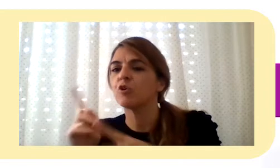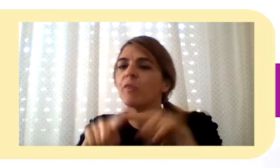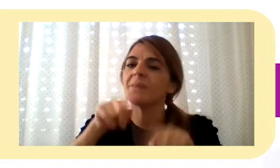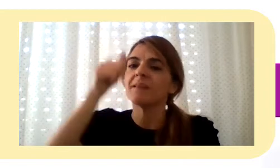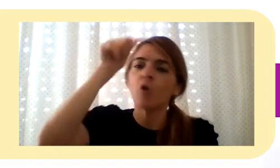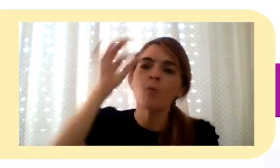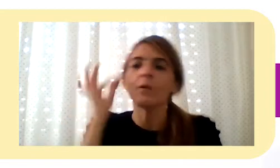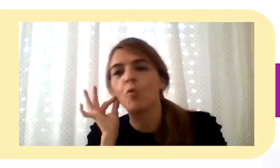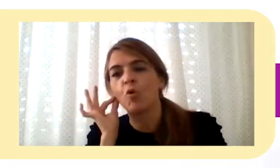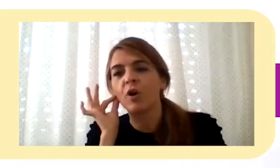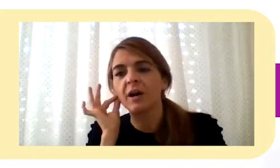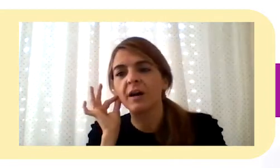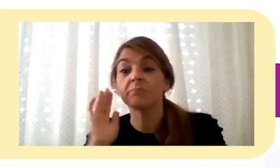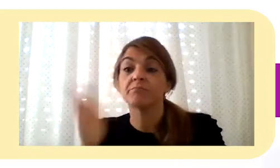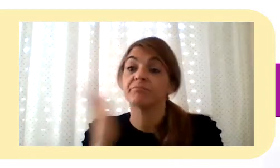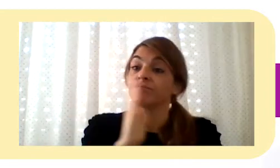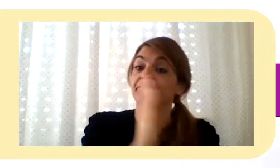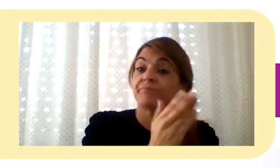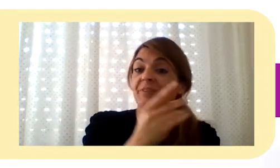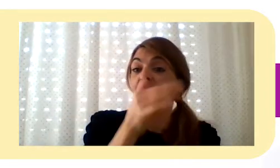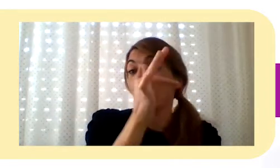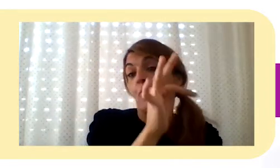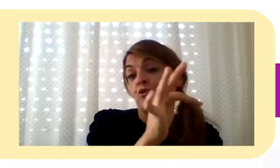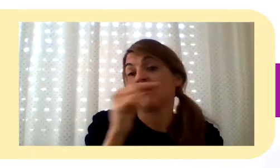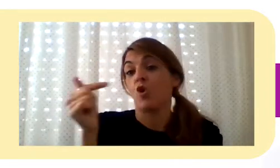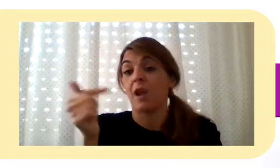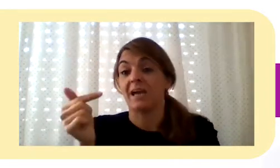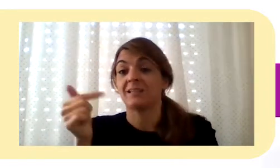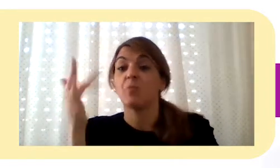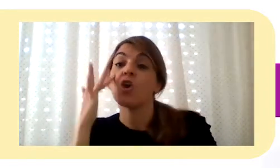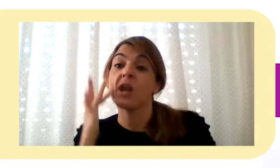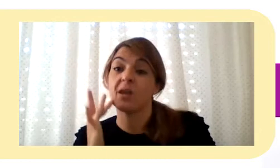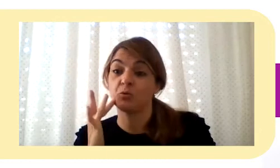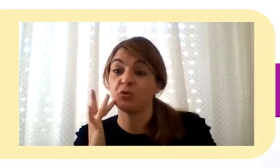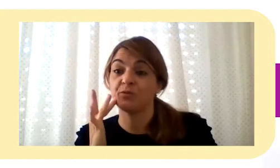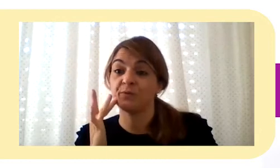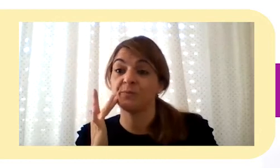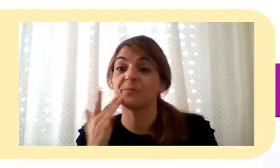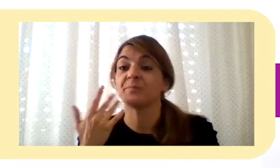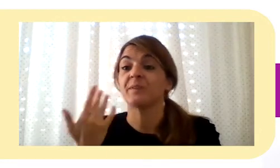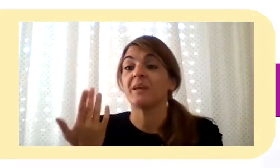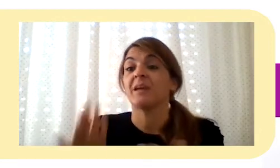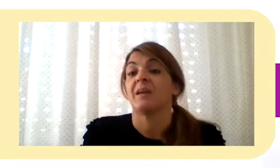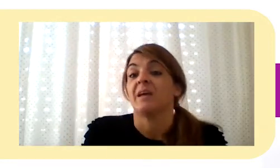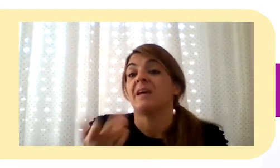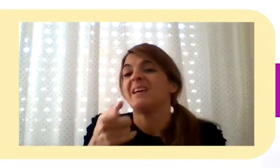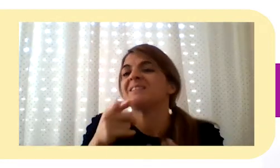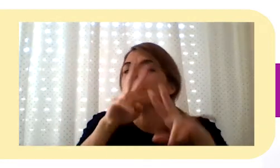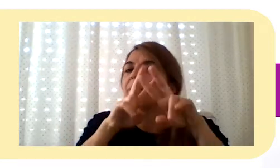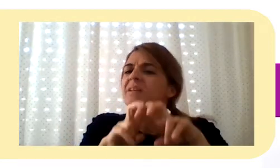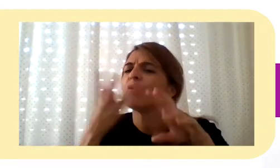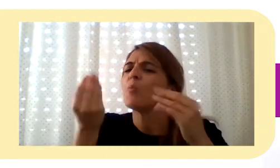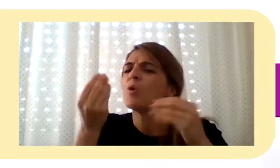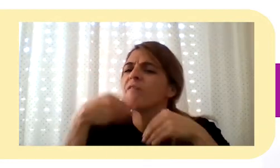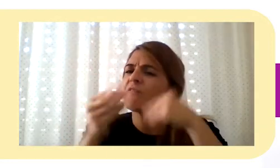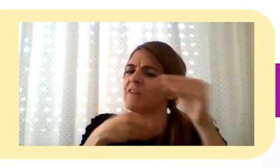mujeres, el impacto del cual puede ser positivo, negativo o neutro. Una investigación muy neutra que no se moja mucho, como debe ser, porque es muy flexible